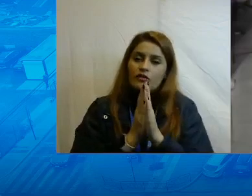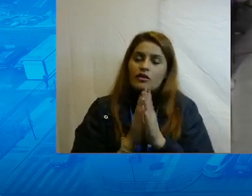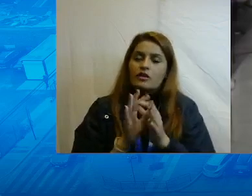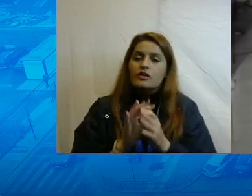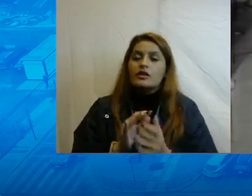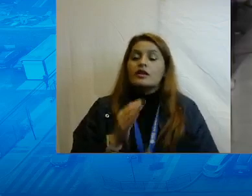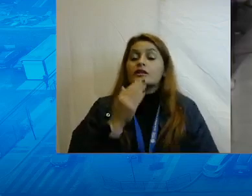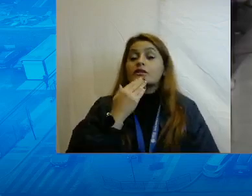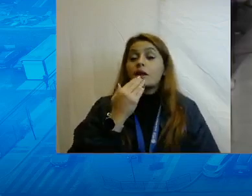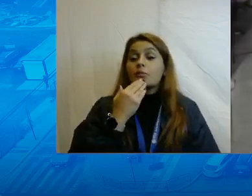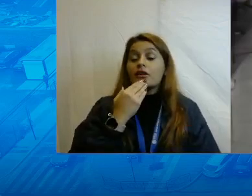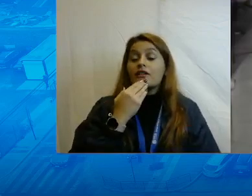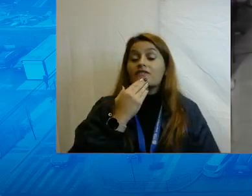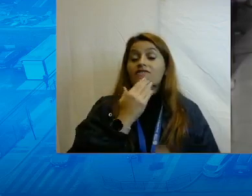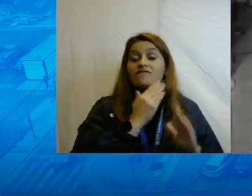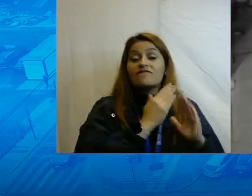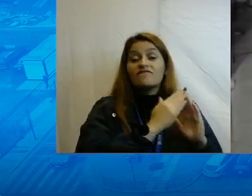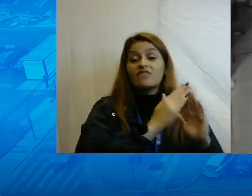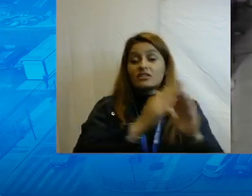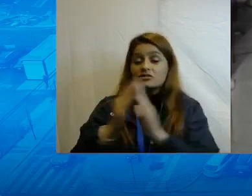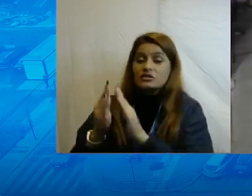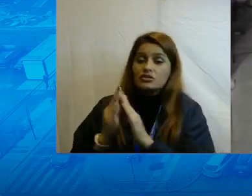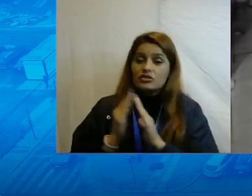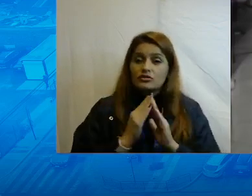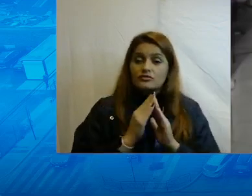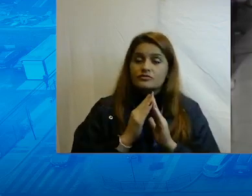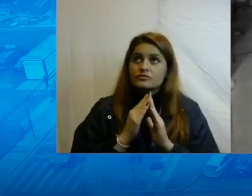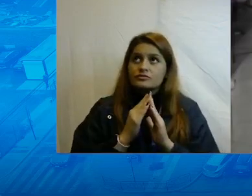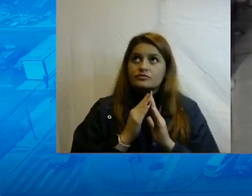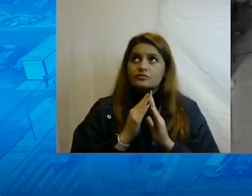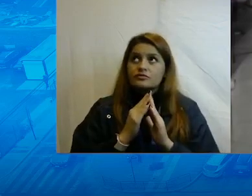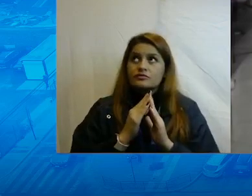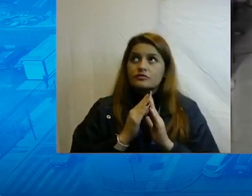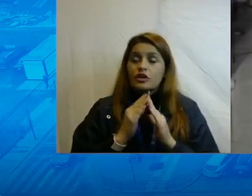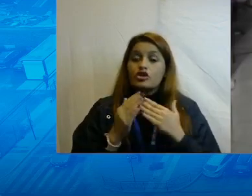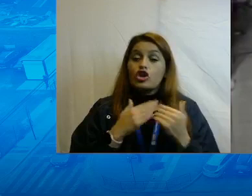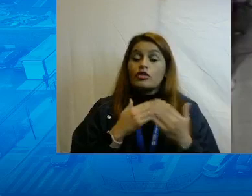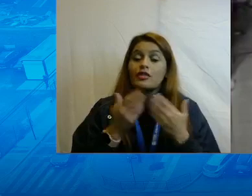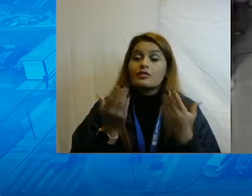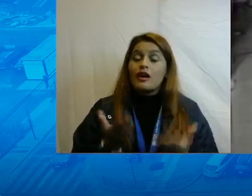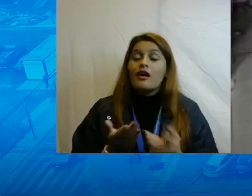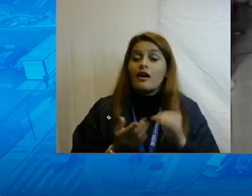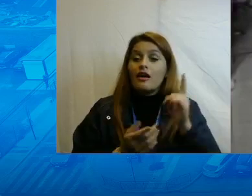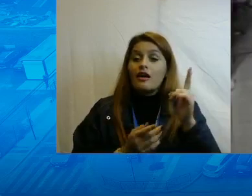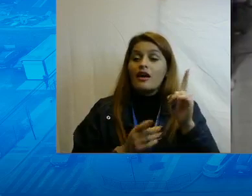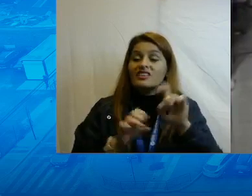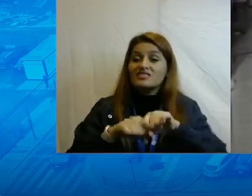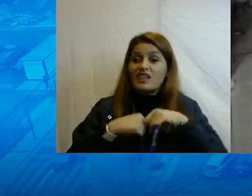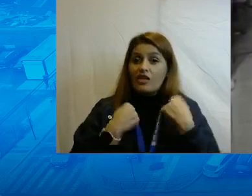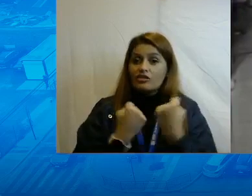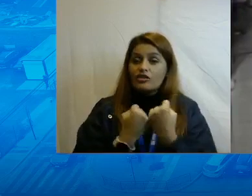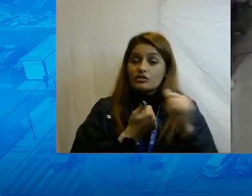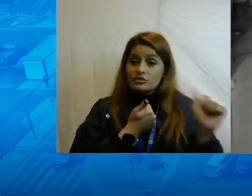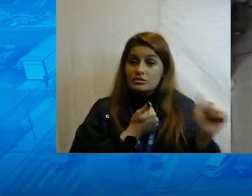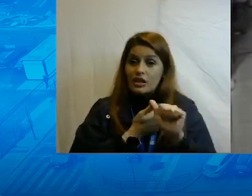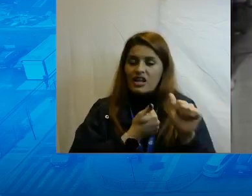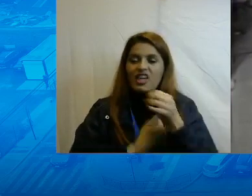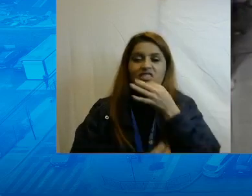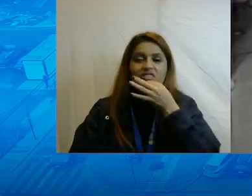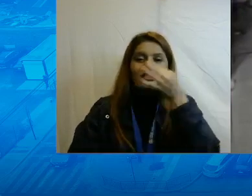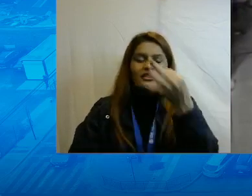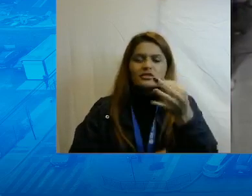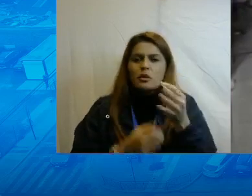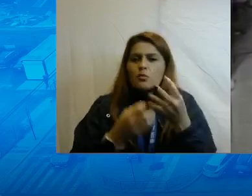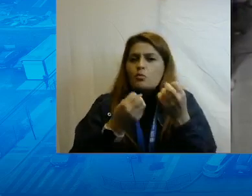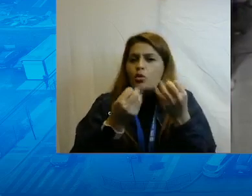agradece. Lo otro, los vecinos de Sertán, el sector aquí donde está el estadio, dicen que hay mucha